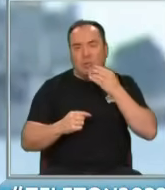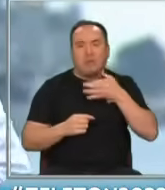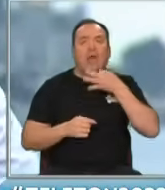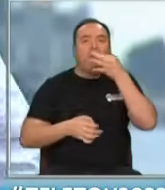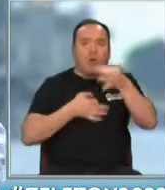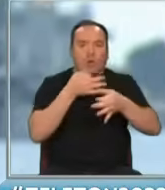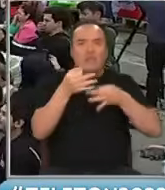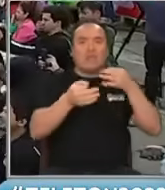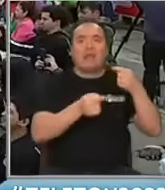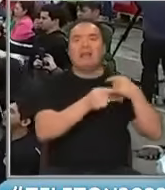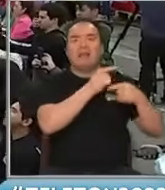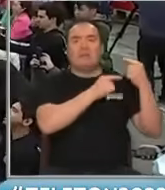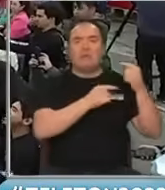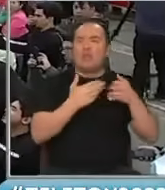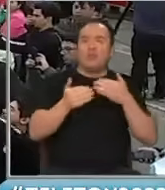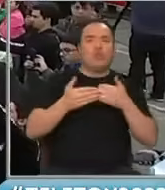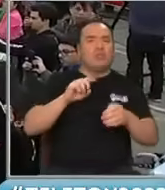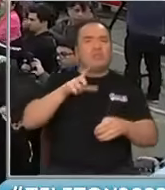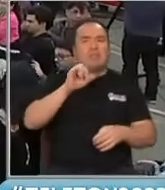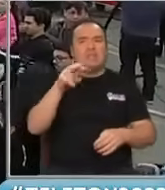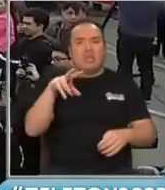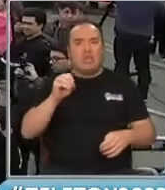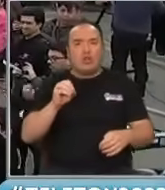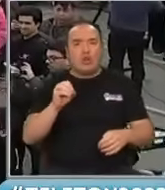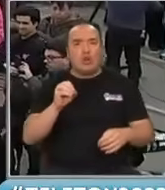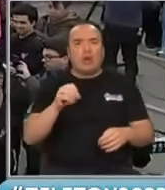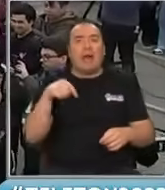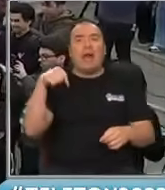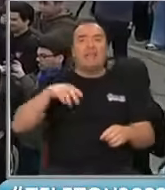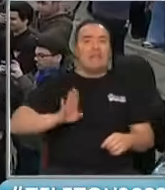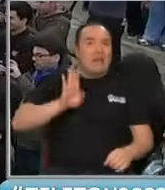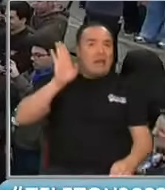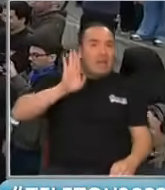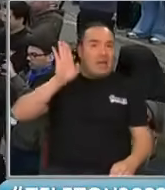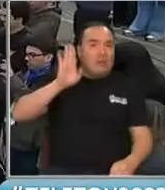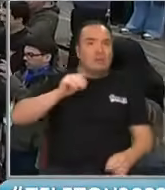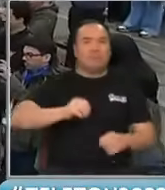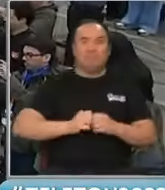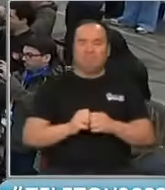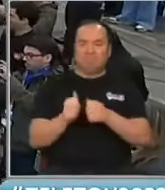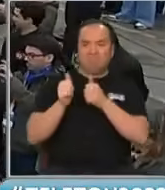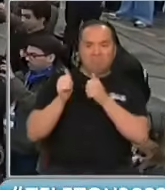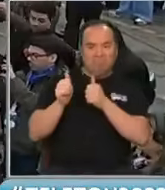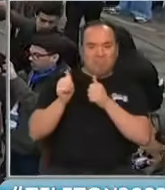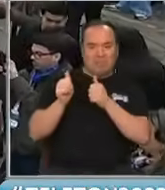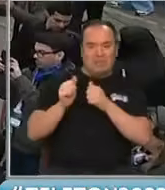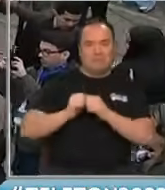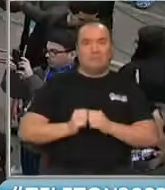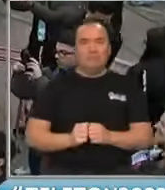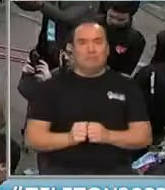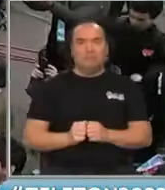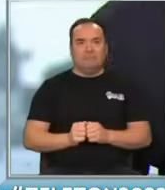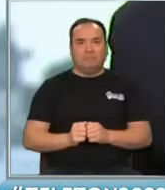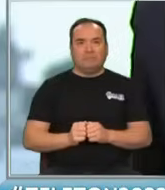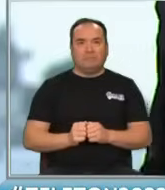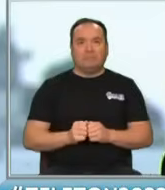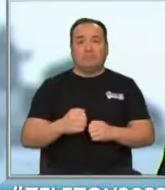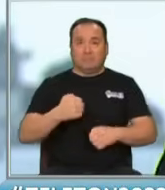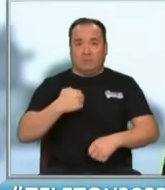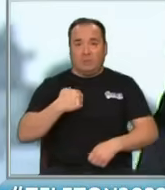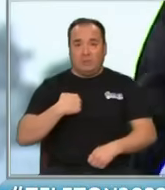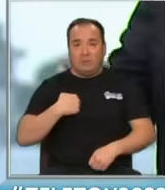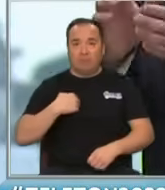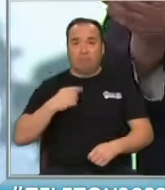la historia, Gino. ¿Dónde te fuiste, Gino? Estoy aquí abajo. Ah, aquí abajo. Eso es bueno. Entonces, Gino, mientras yo me